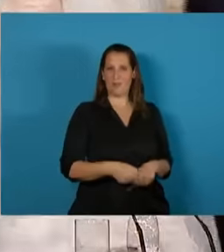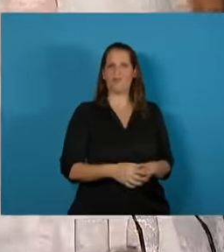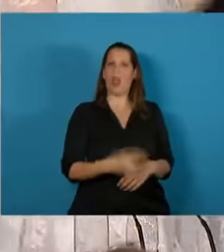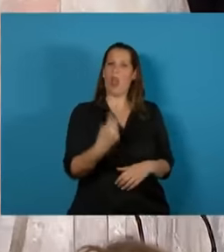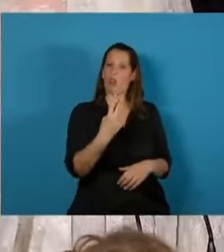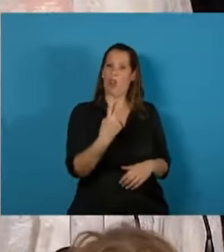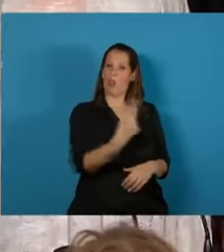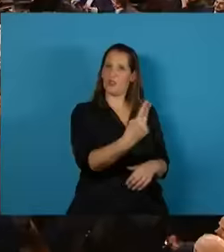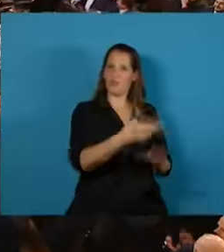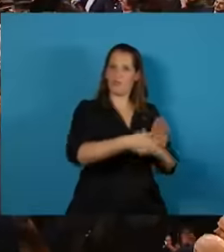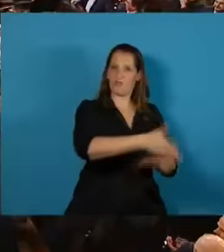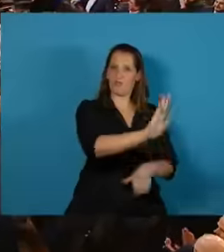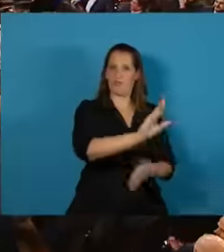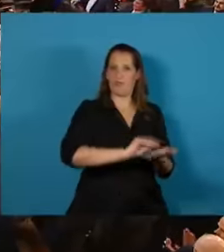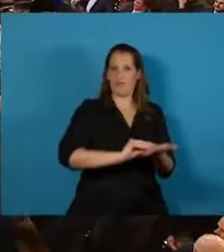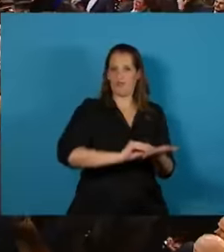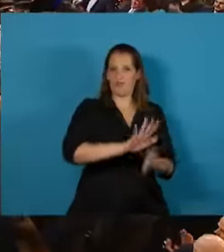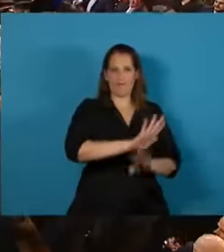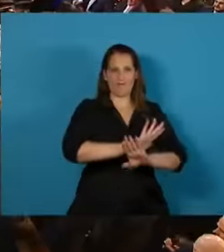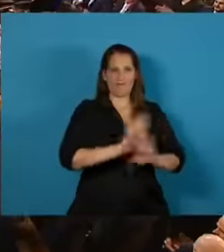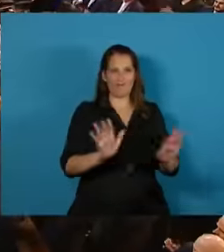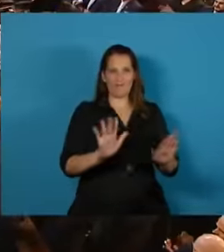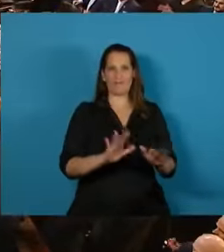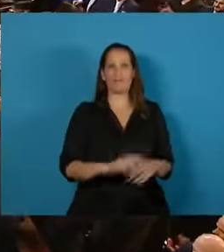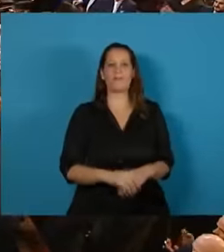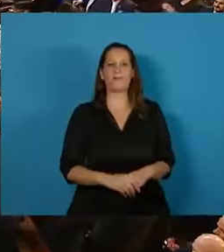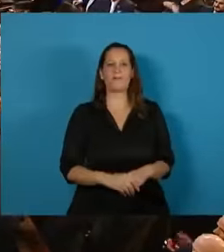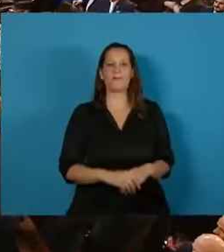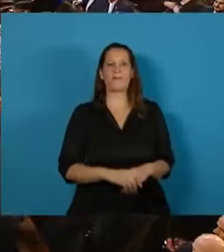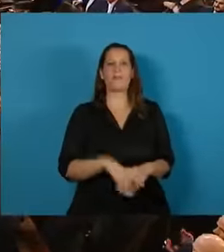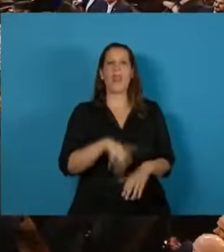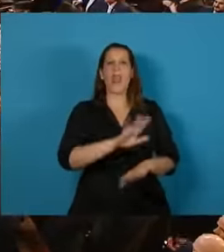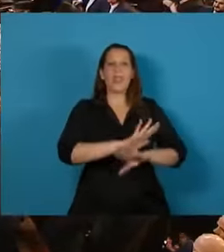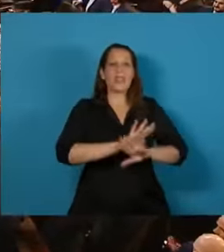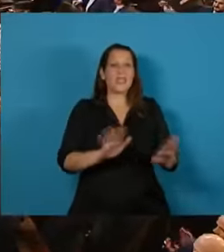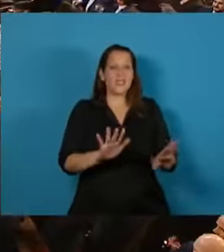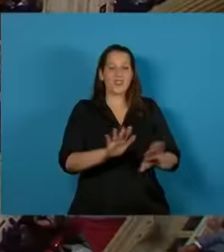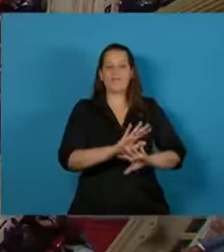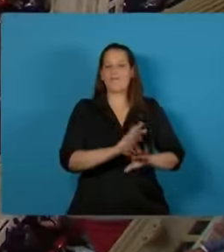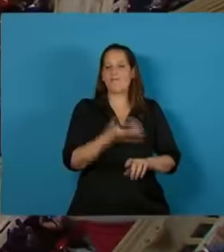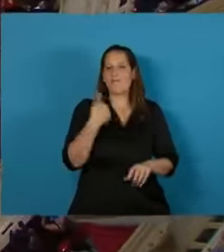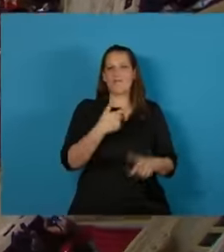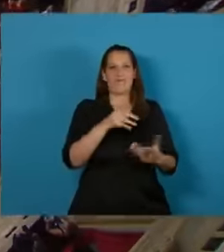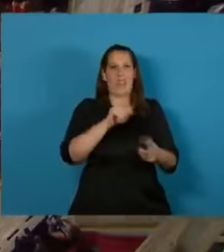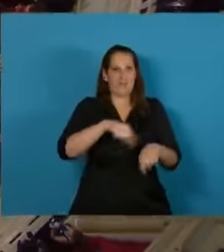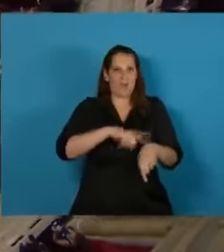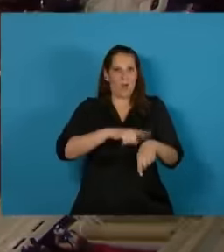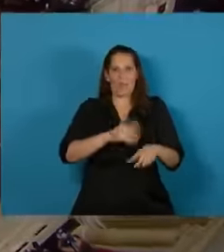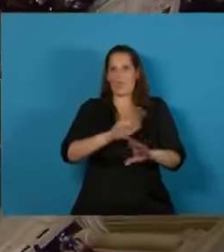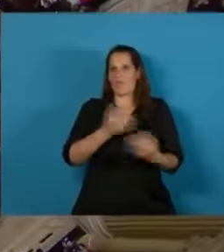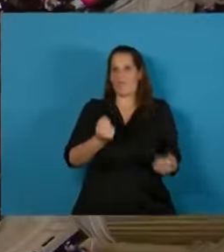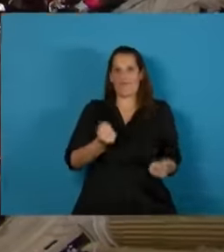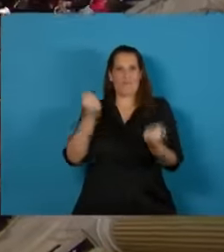ambos funcionarios que acaban de participar del traspaso de mando